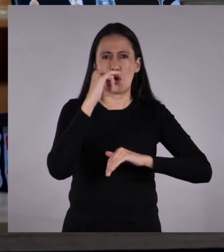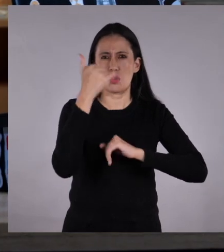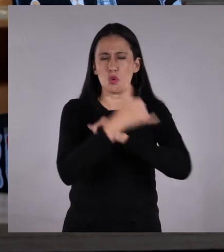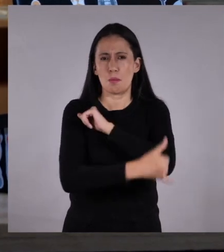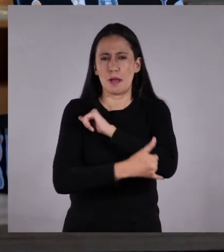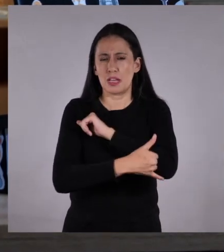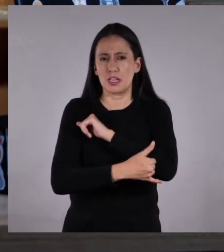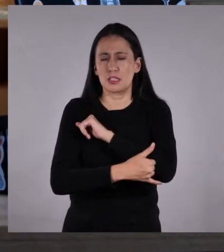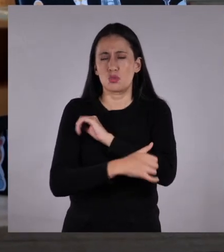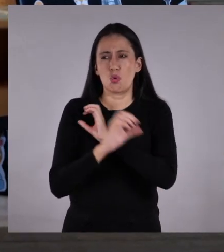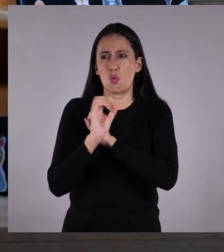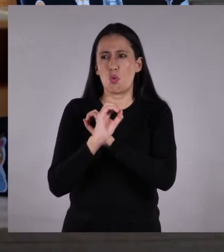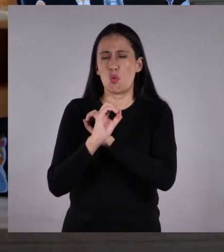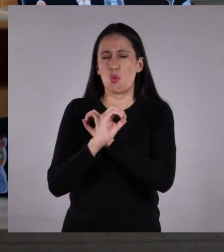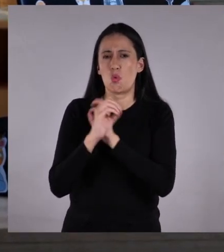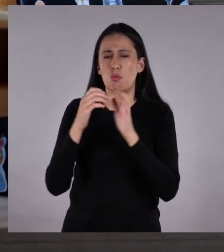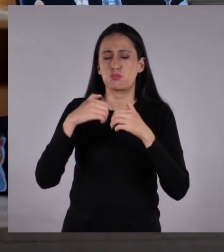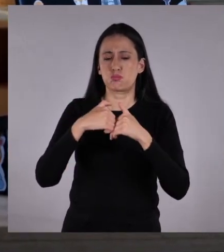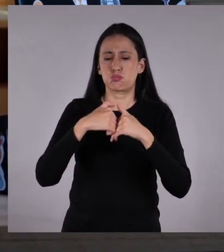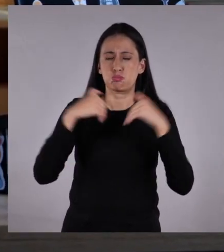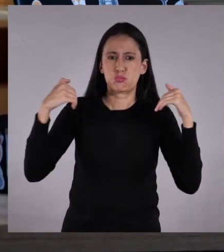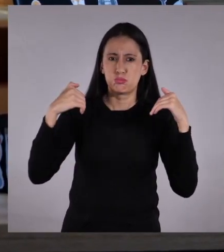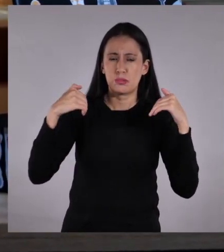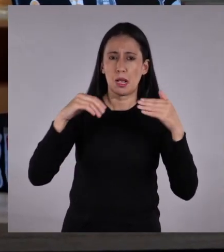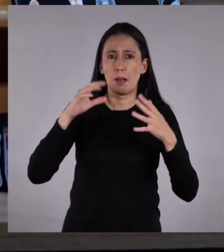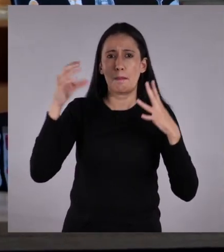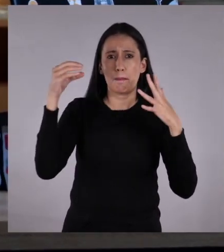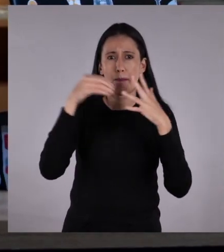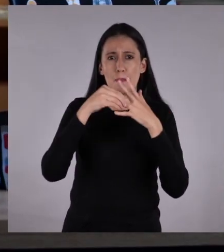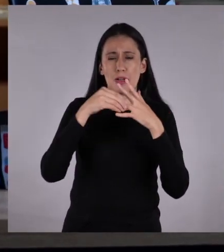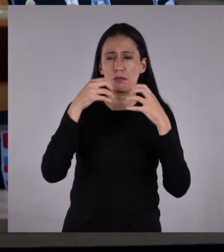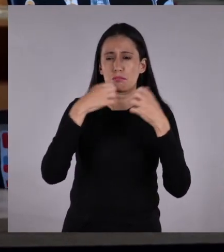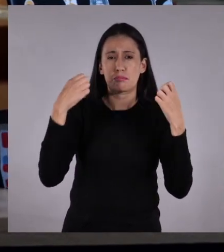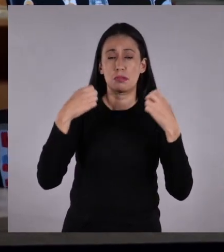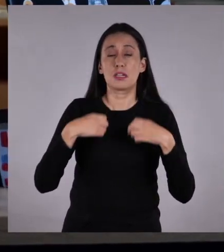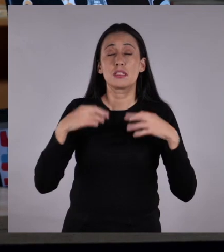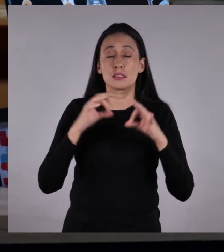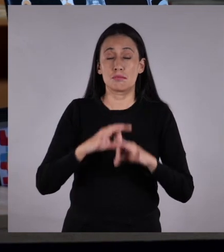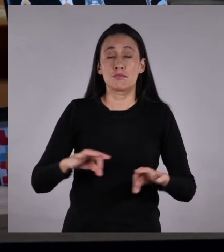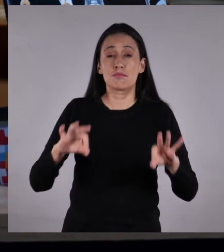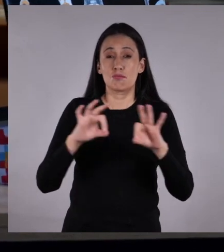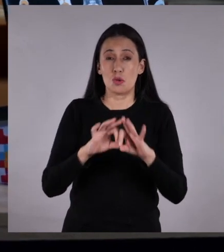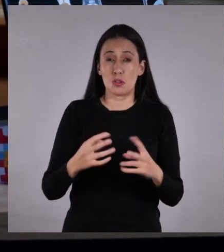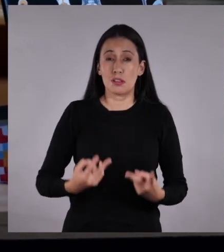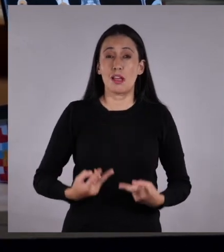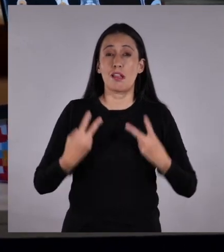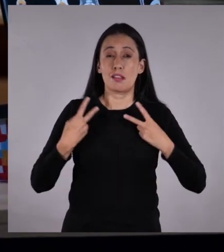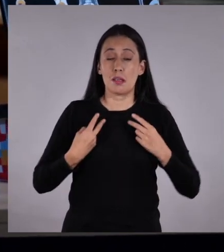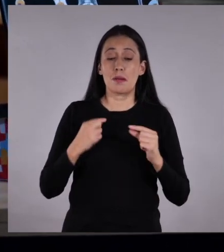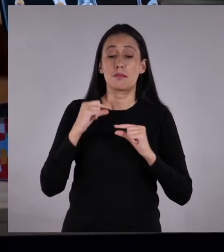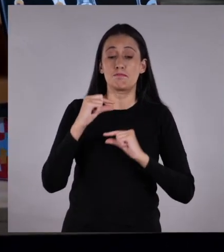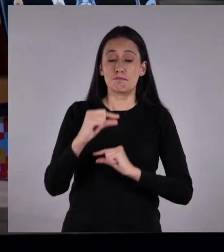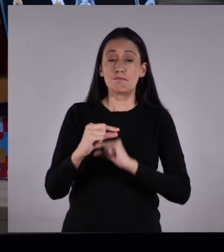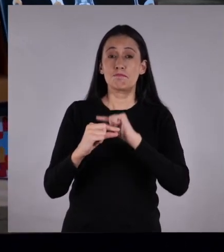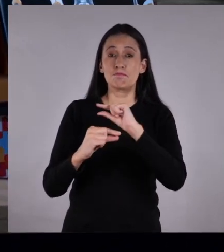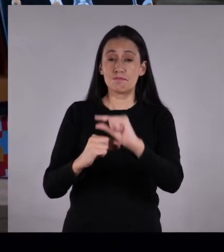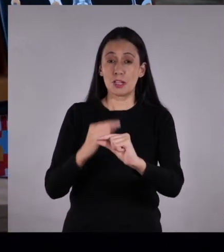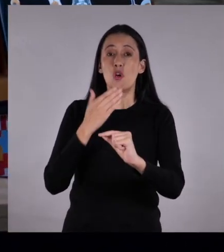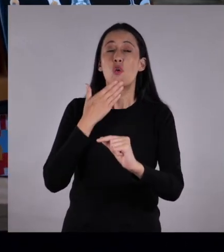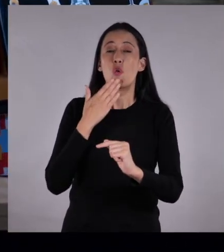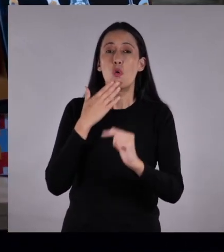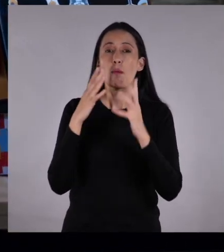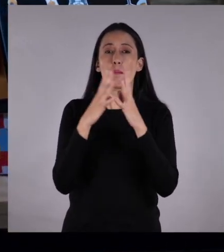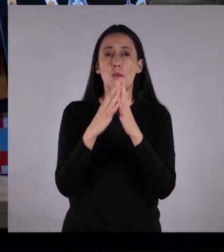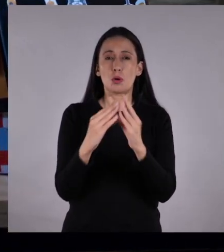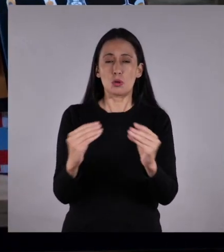Es muy importante vivir y entender cada una de estas fases para lograr superar el luto y poder